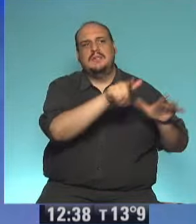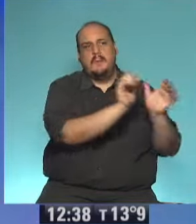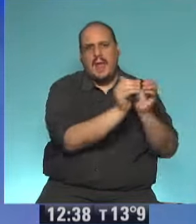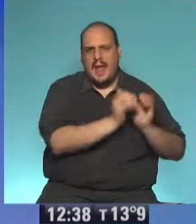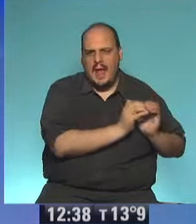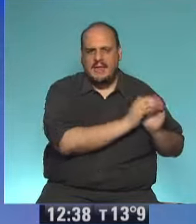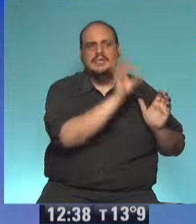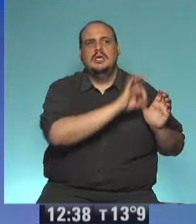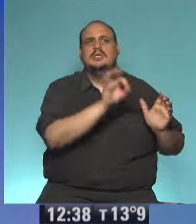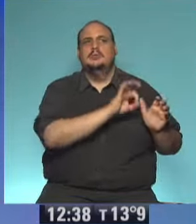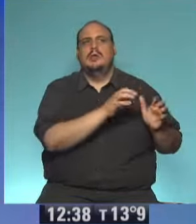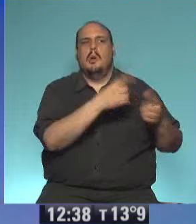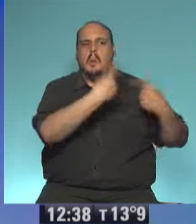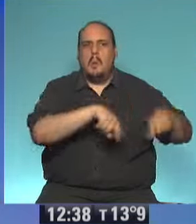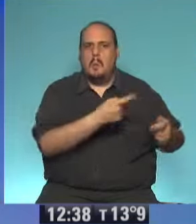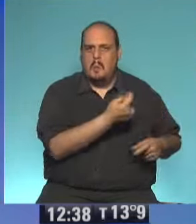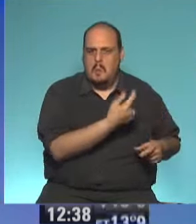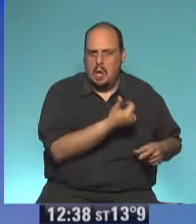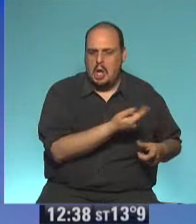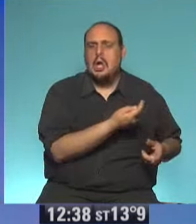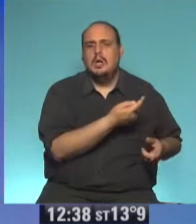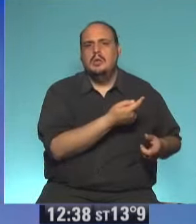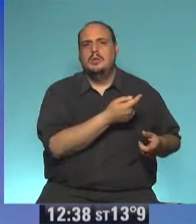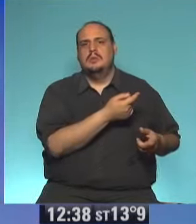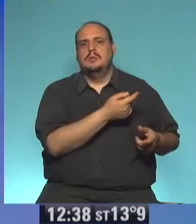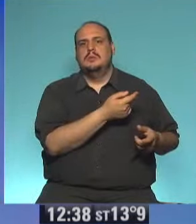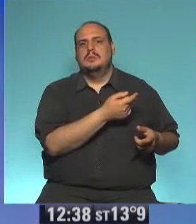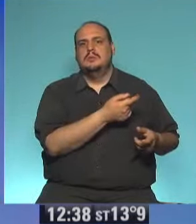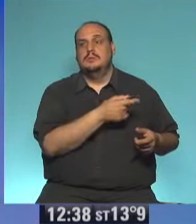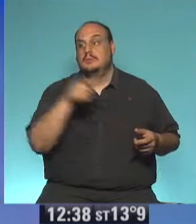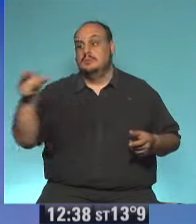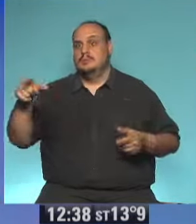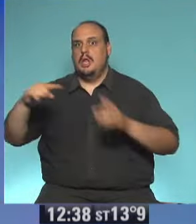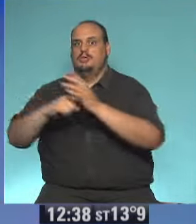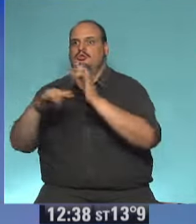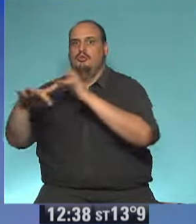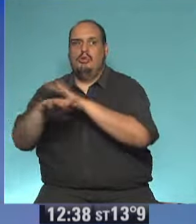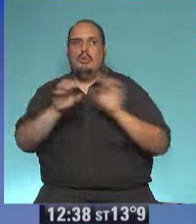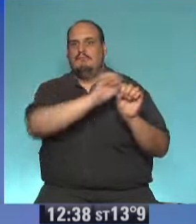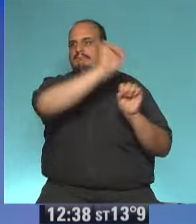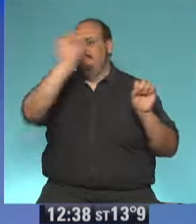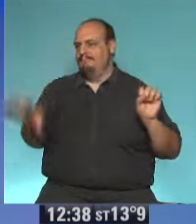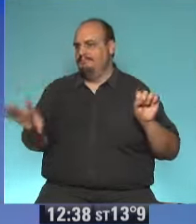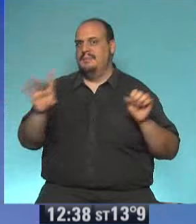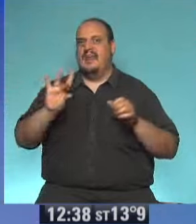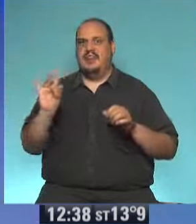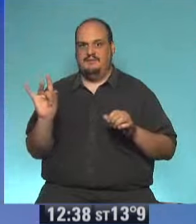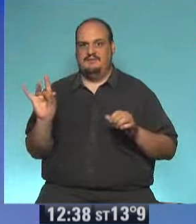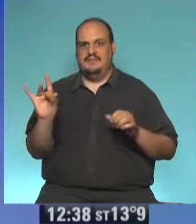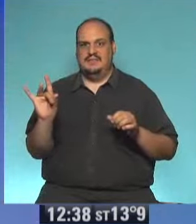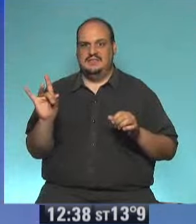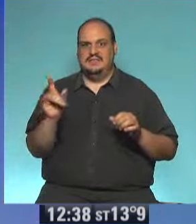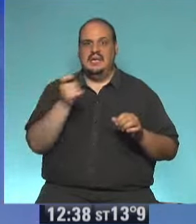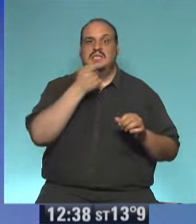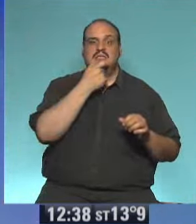son pequeños o tienen menos volumen, menos escala, es muy difícil llegar a los centros urbanos sin pasar por las